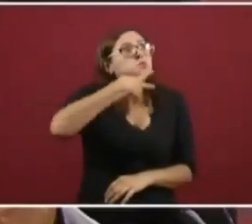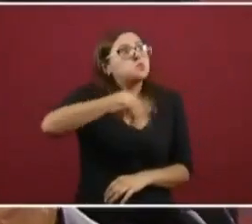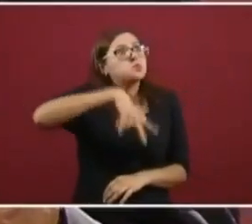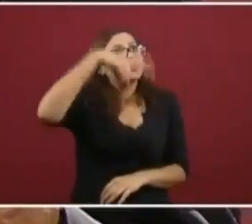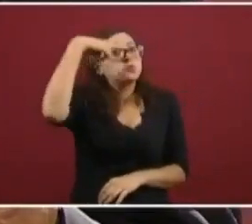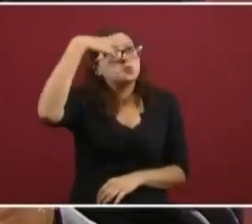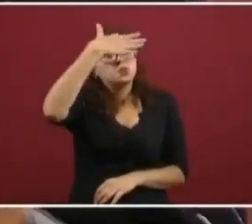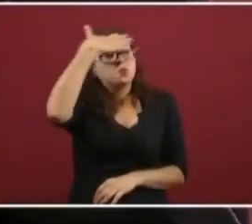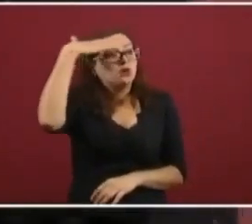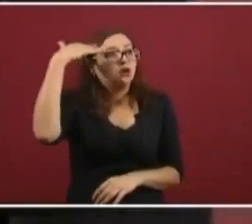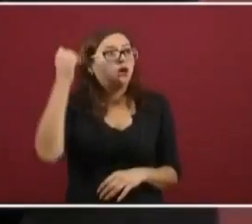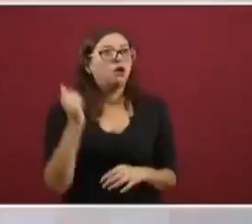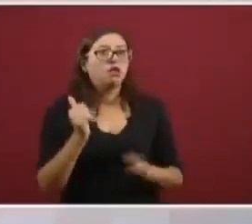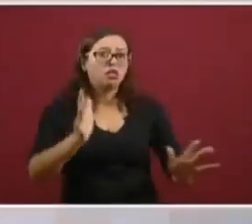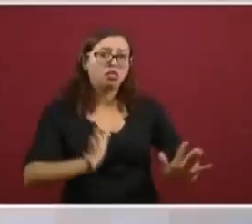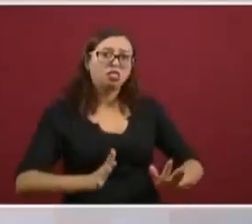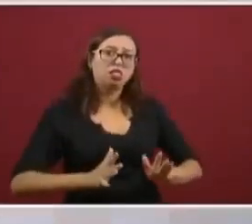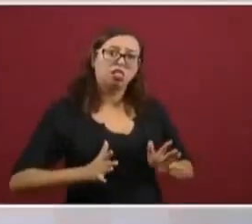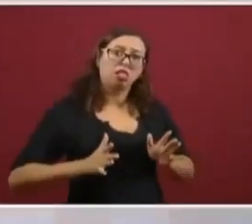este